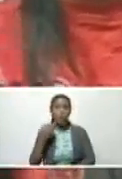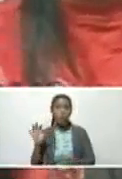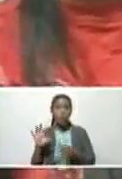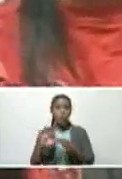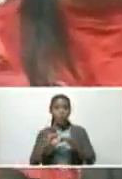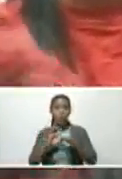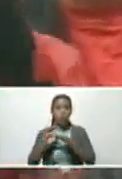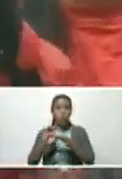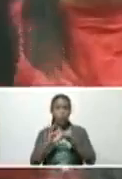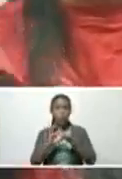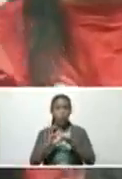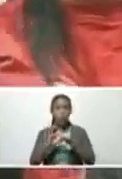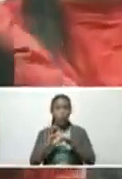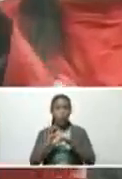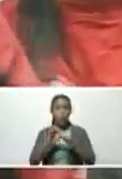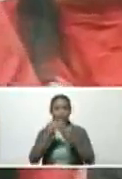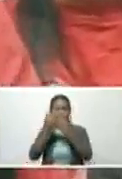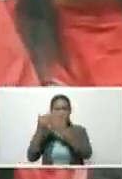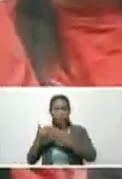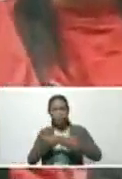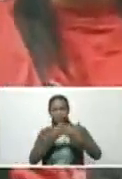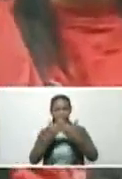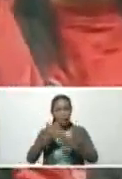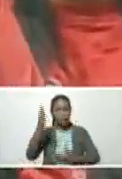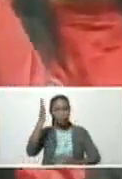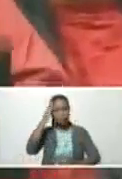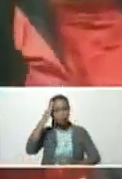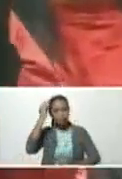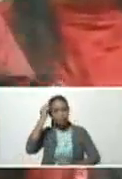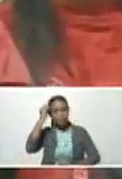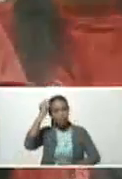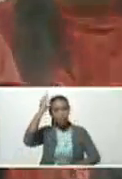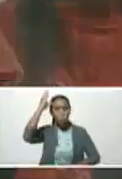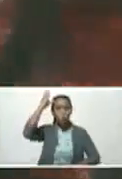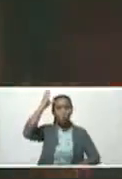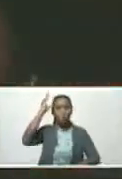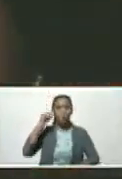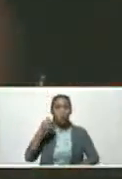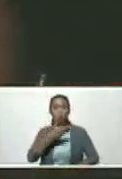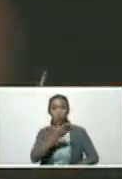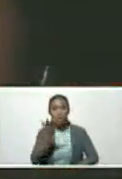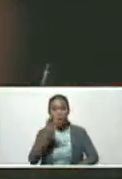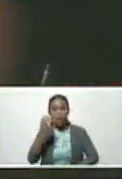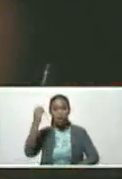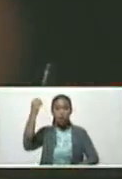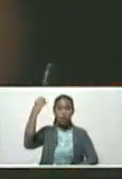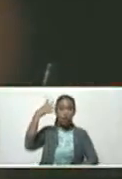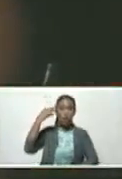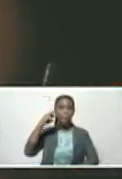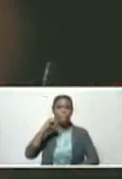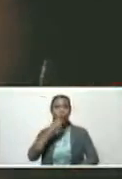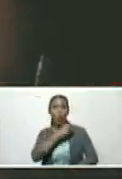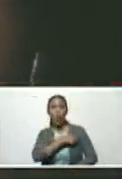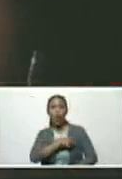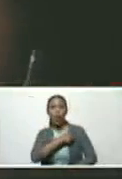unida, estudiosa y sabia, sin ustedes con las luces y la moral,